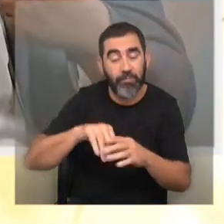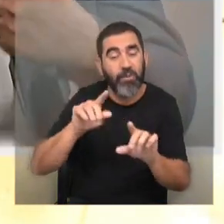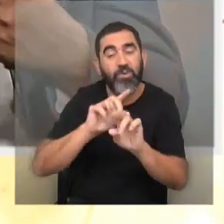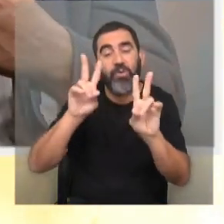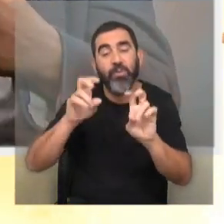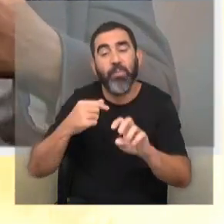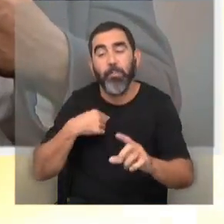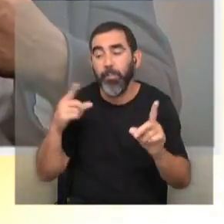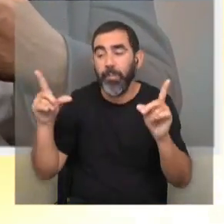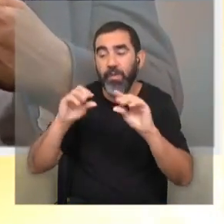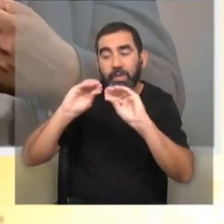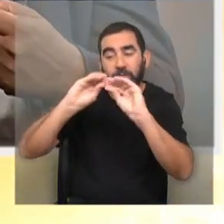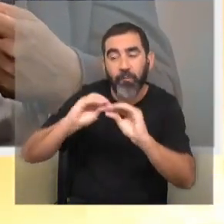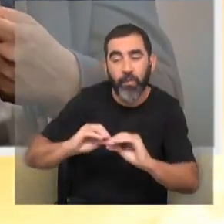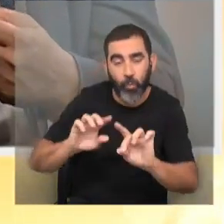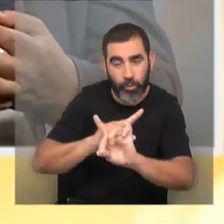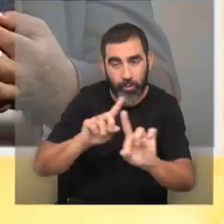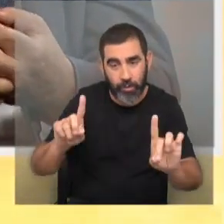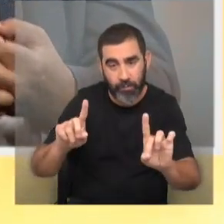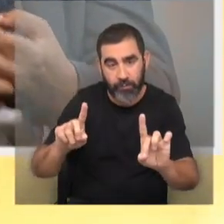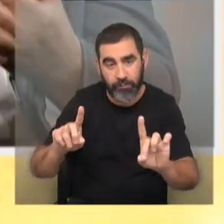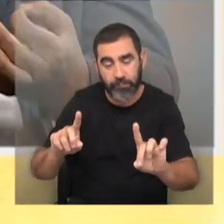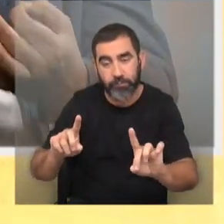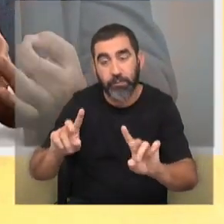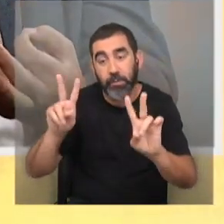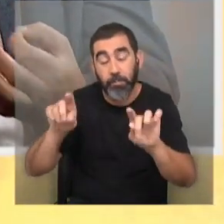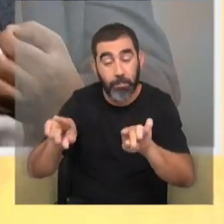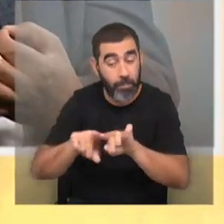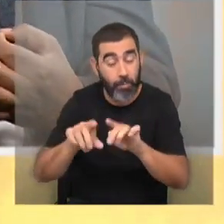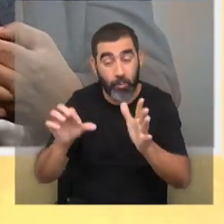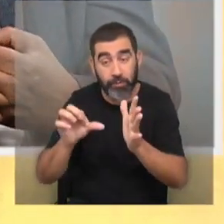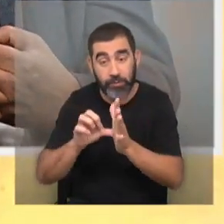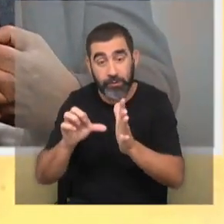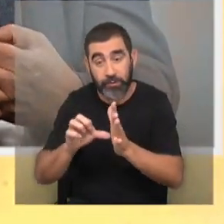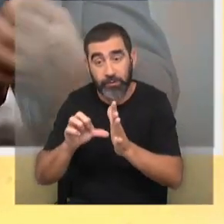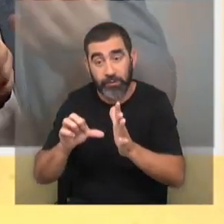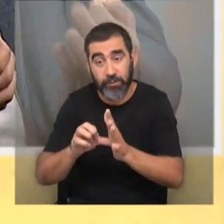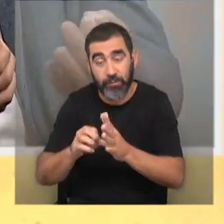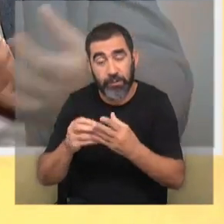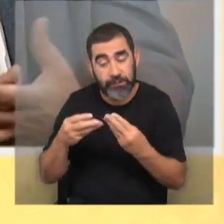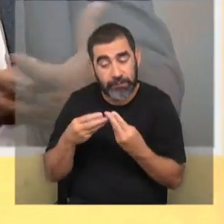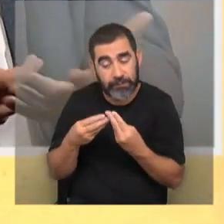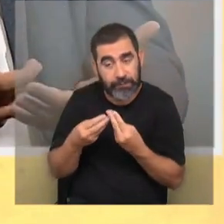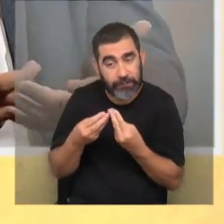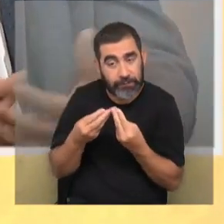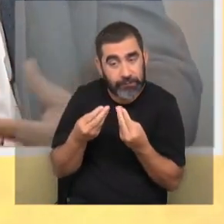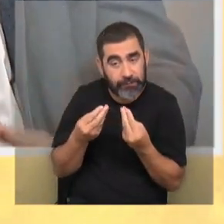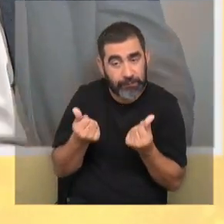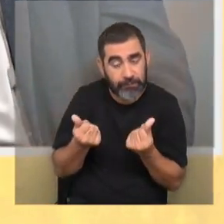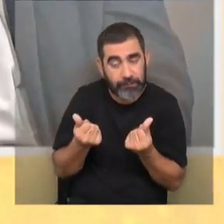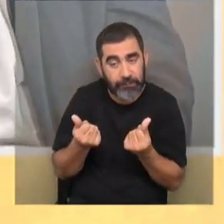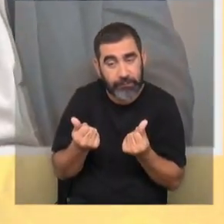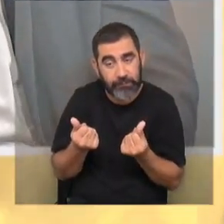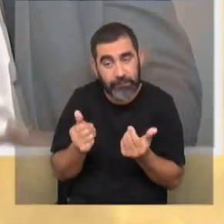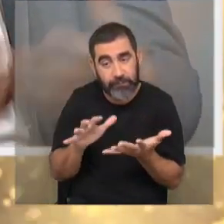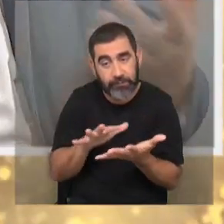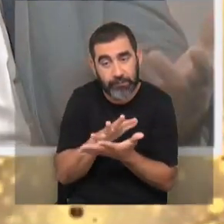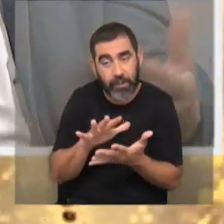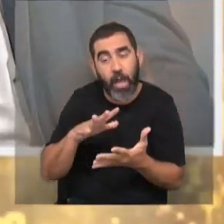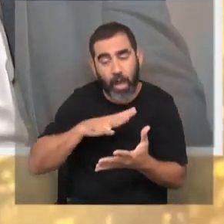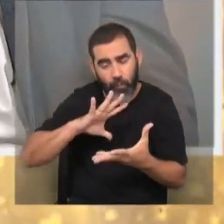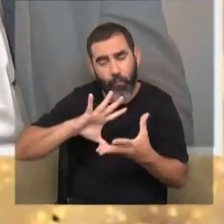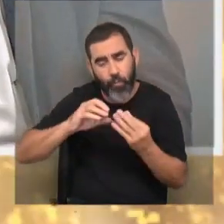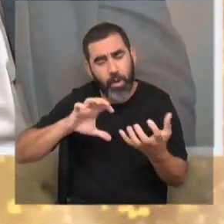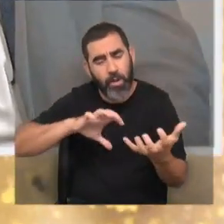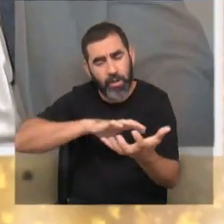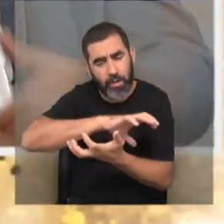mi dificultad para calcular, sino el hecho de que el propio sistema tenga una sensibilidad Hay otras formas de caos,